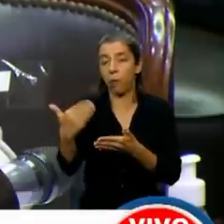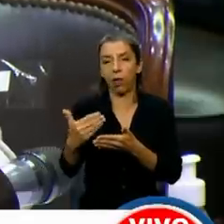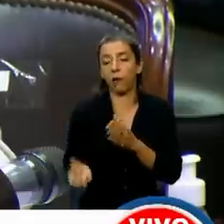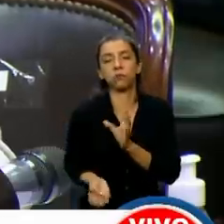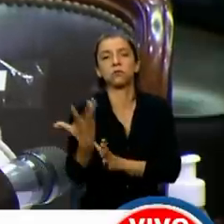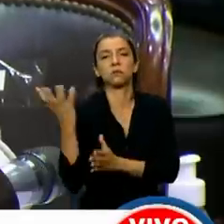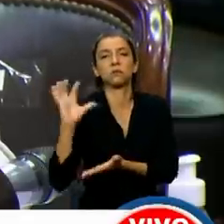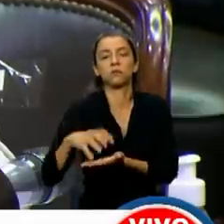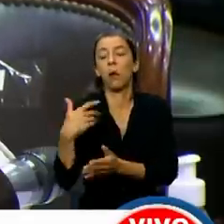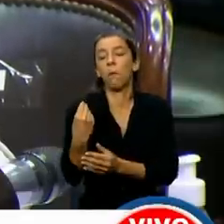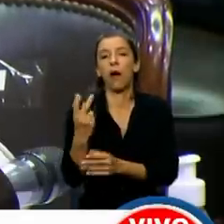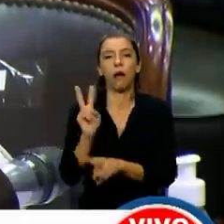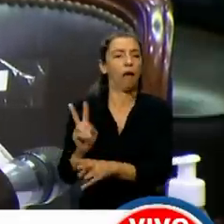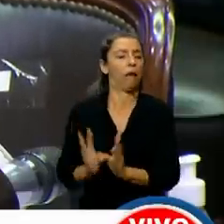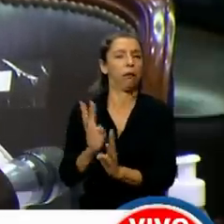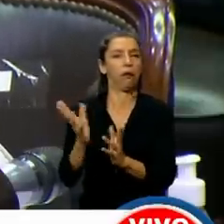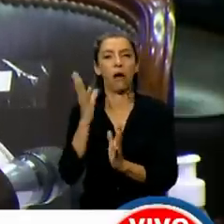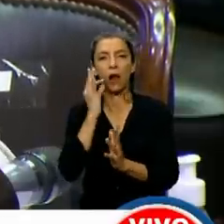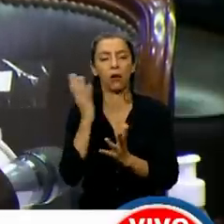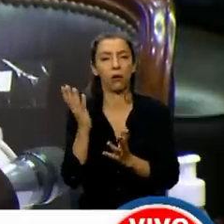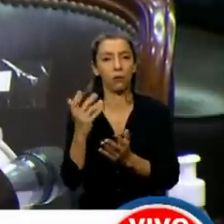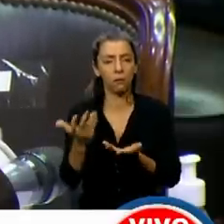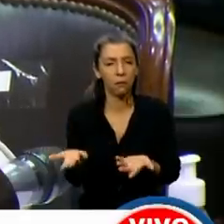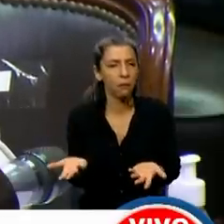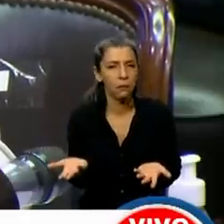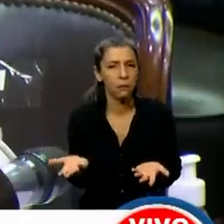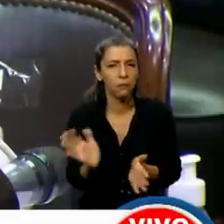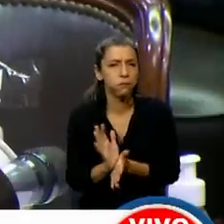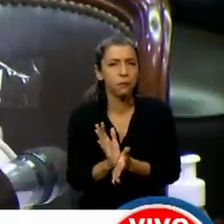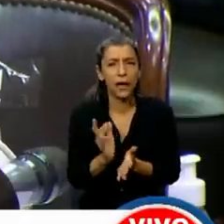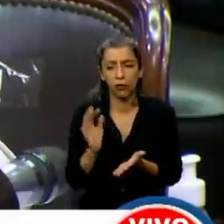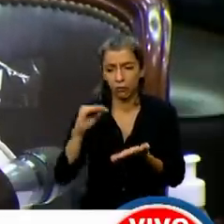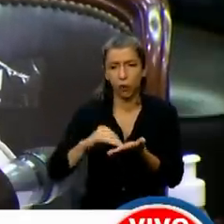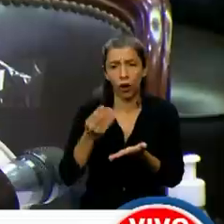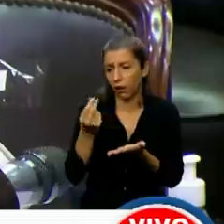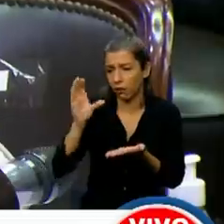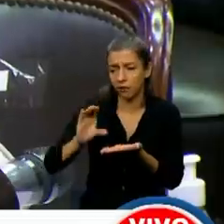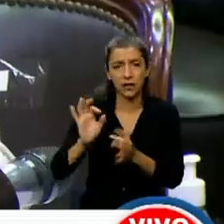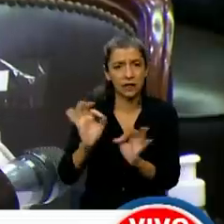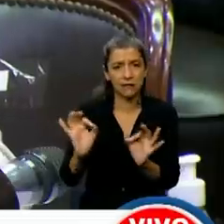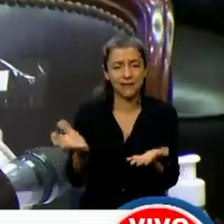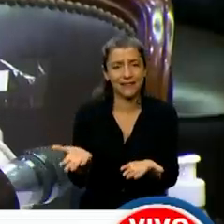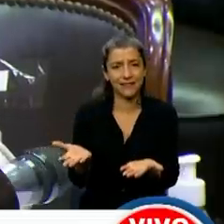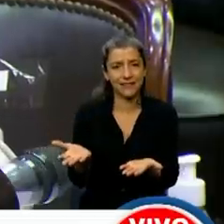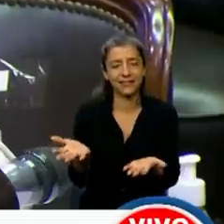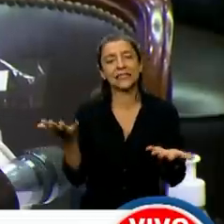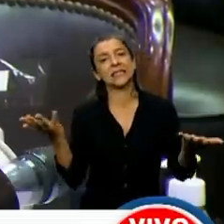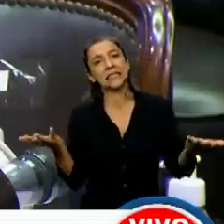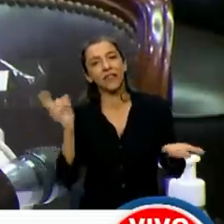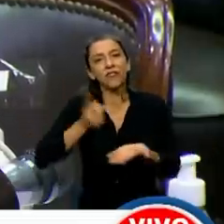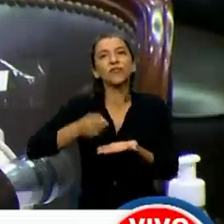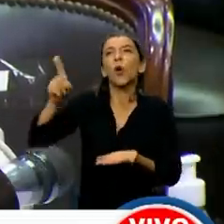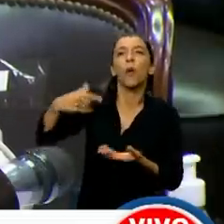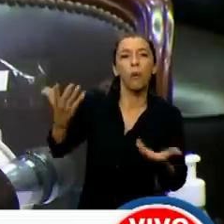plan federal de forestación para manejar partidas discrecionalmente estas son las inconsistencias que seguimos